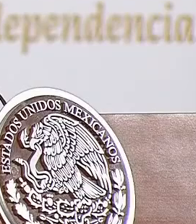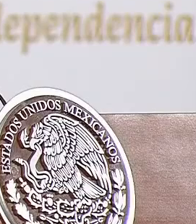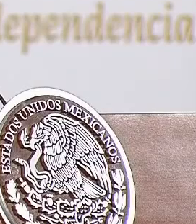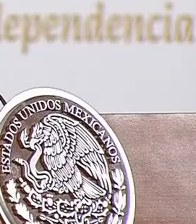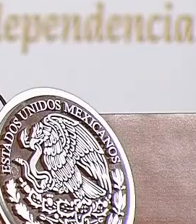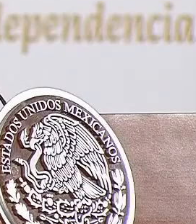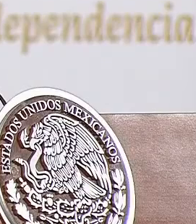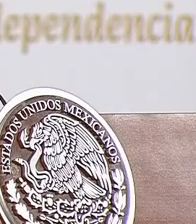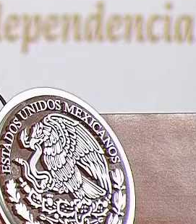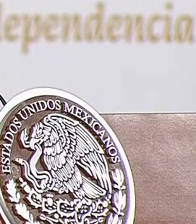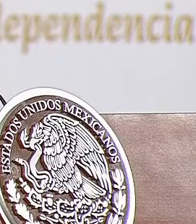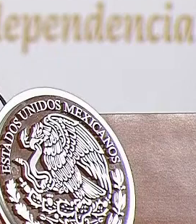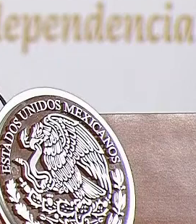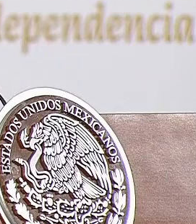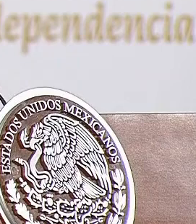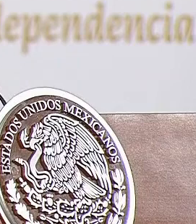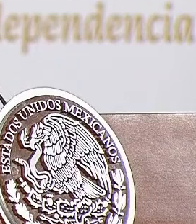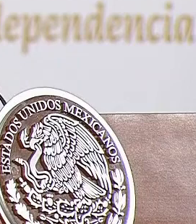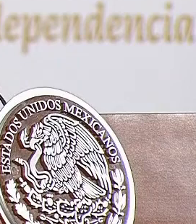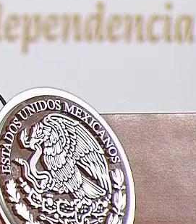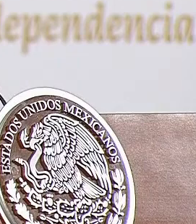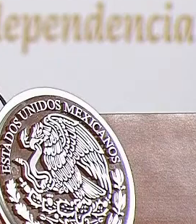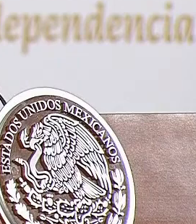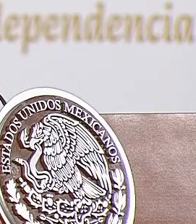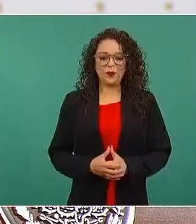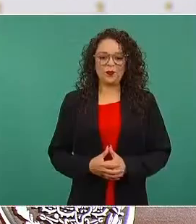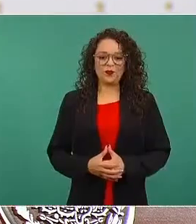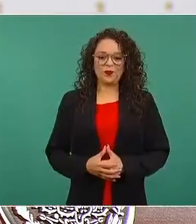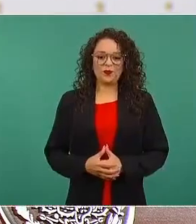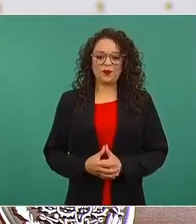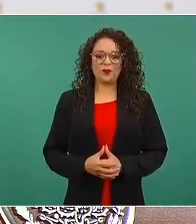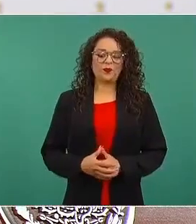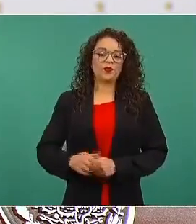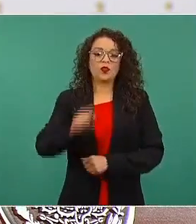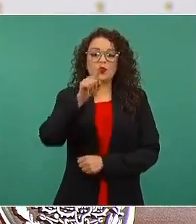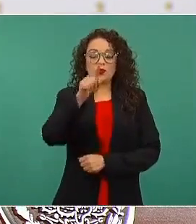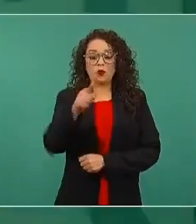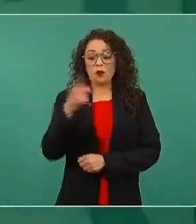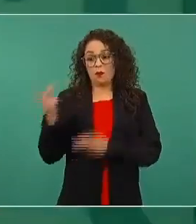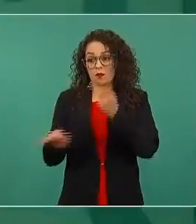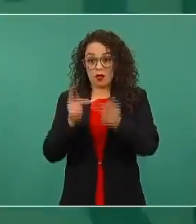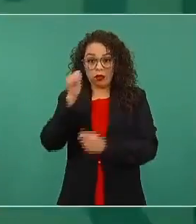contribuyes, ayudas a que